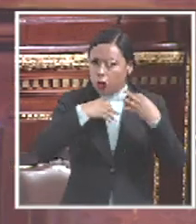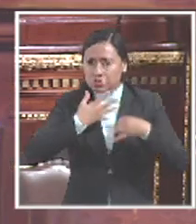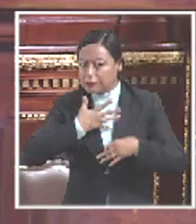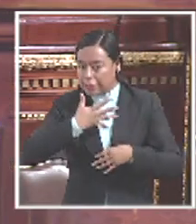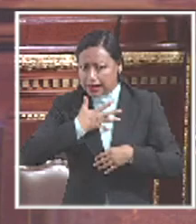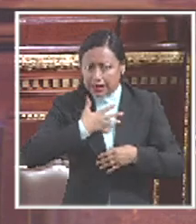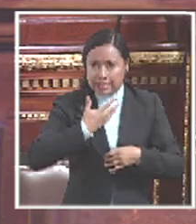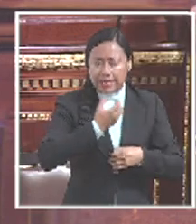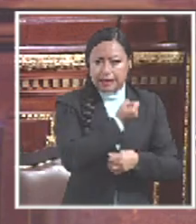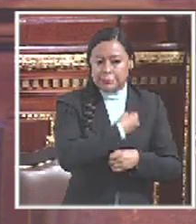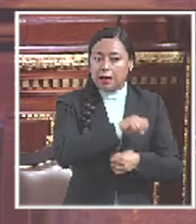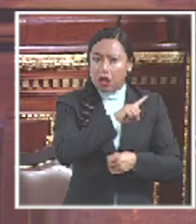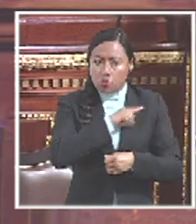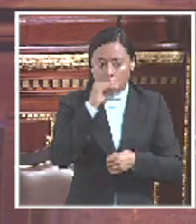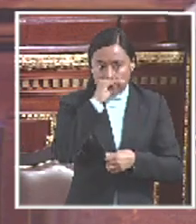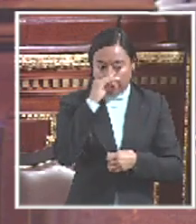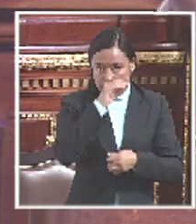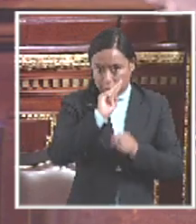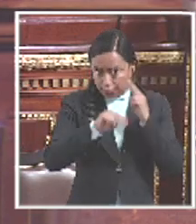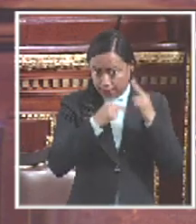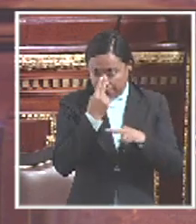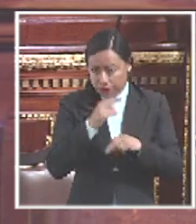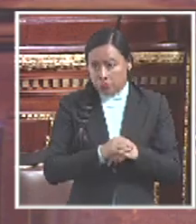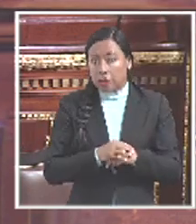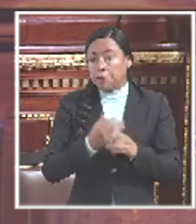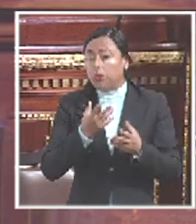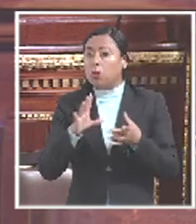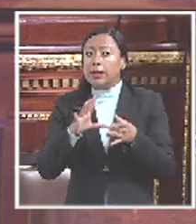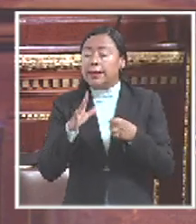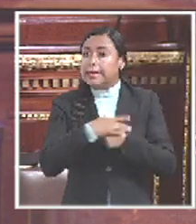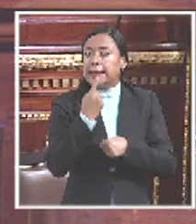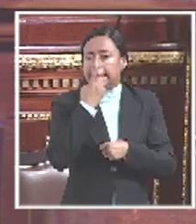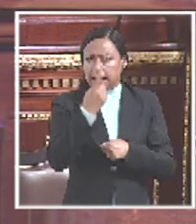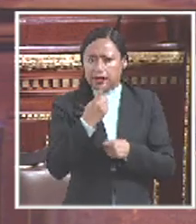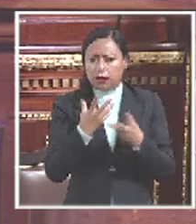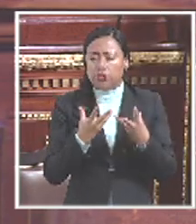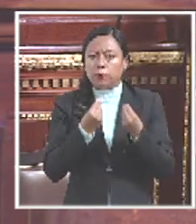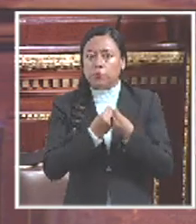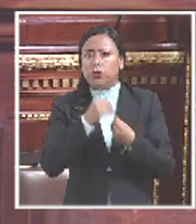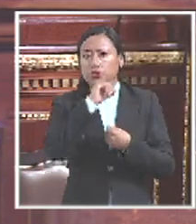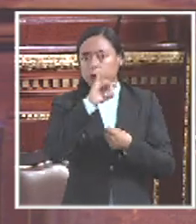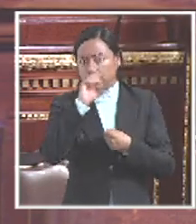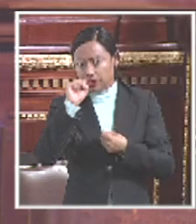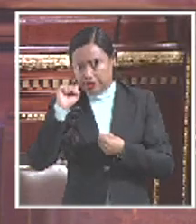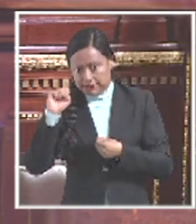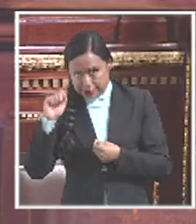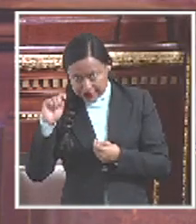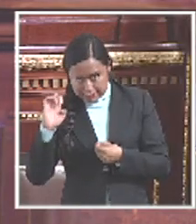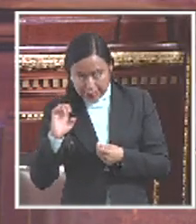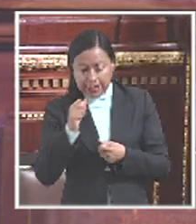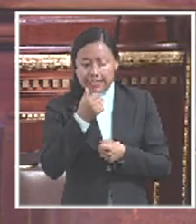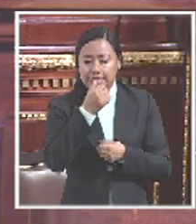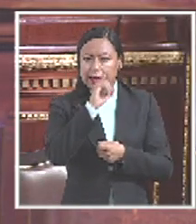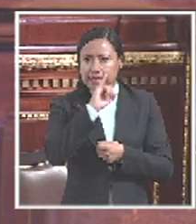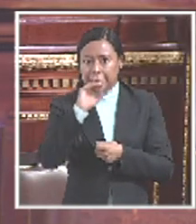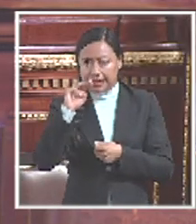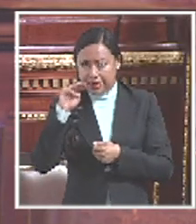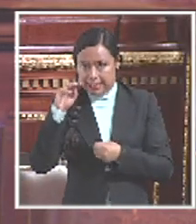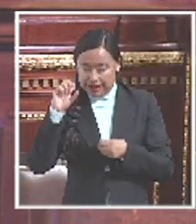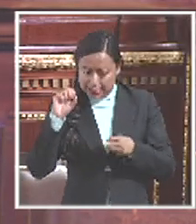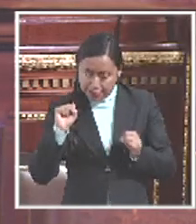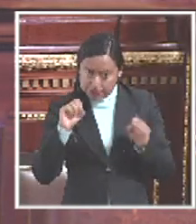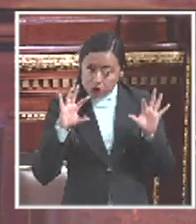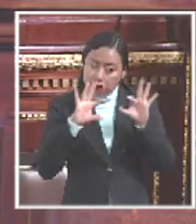gobierno federal anunció que se iban a fusionar el ISSSTE y el Seguro Social. Aquí en esta tribuna nosotros manifestamos